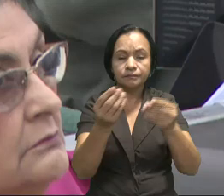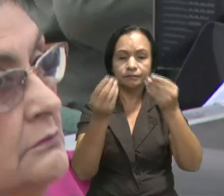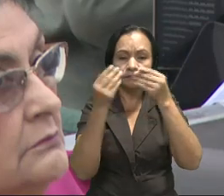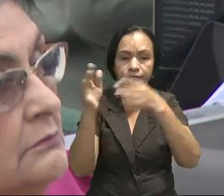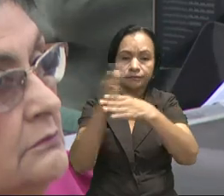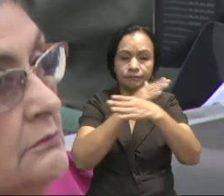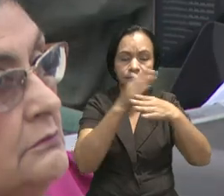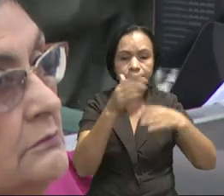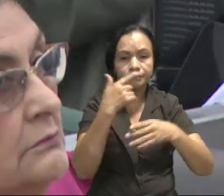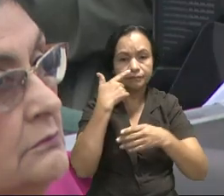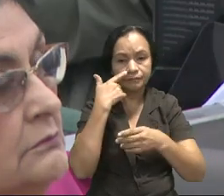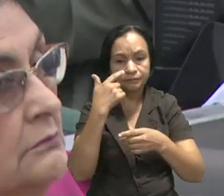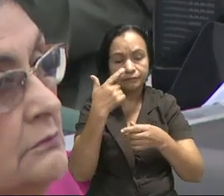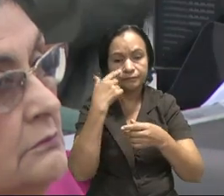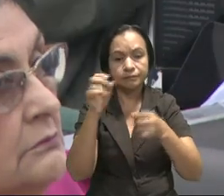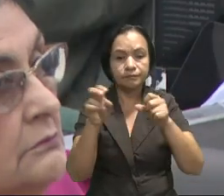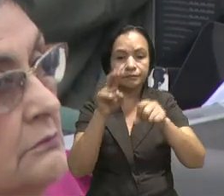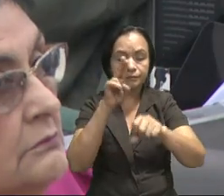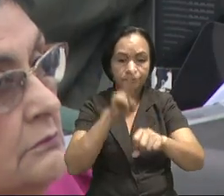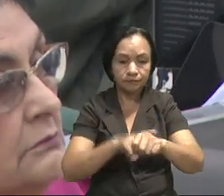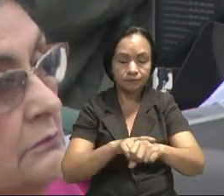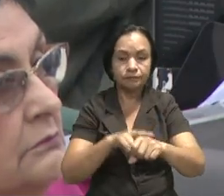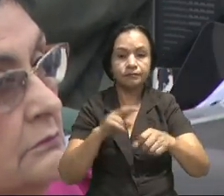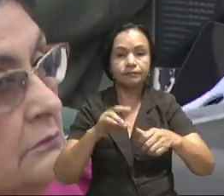múltiples reconocimientos a nivel nacional.